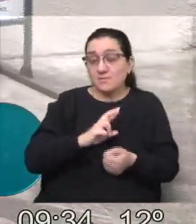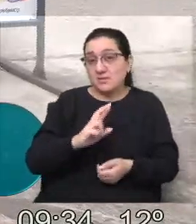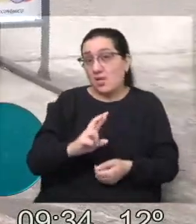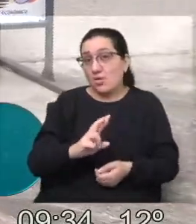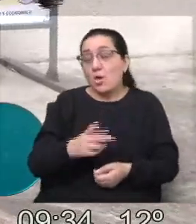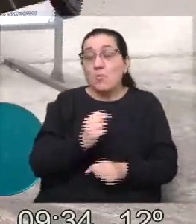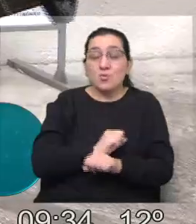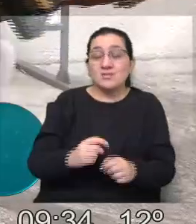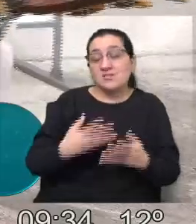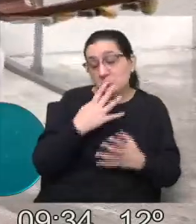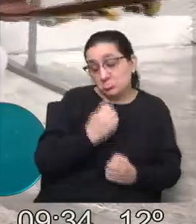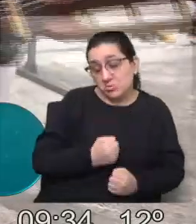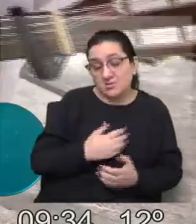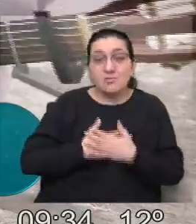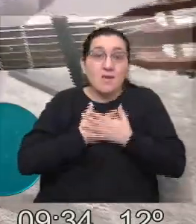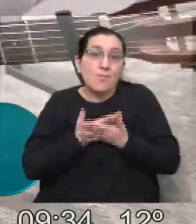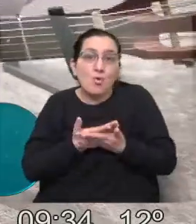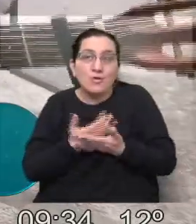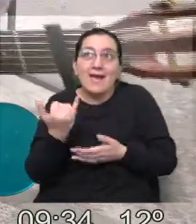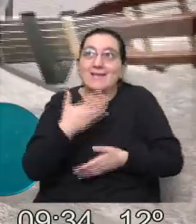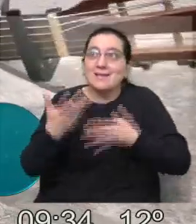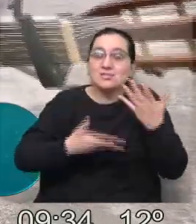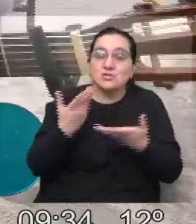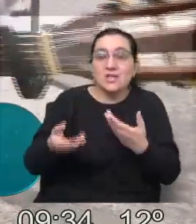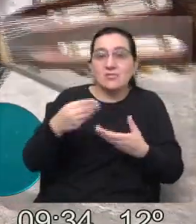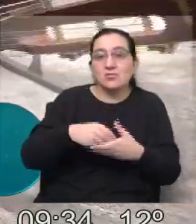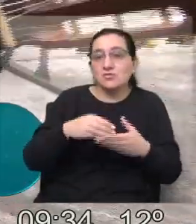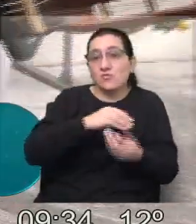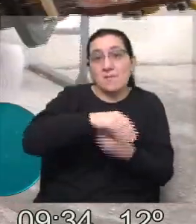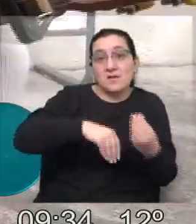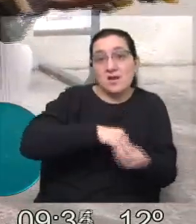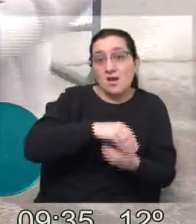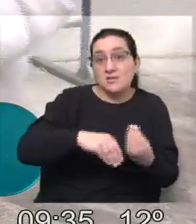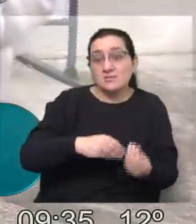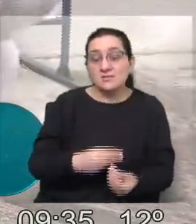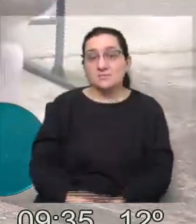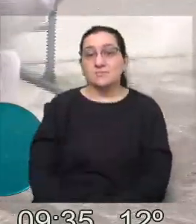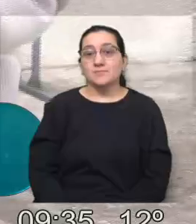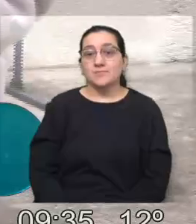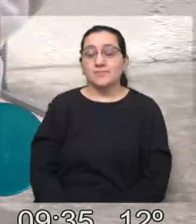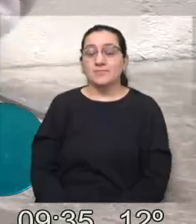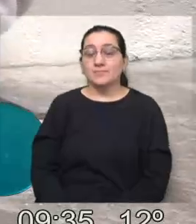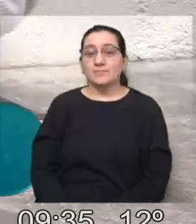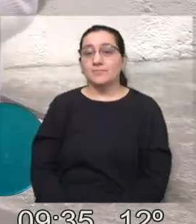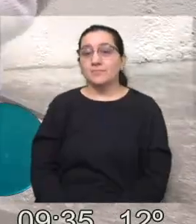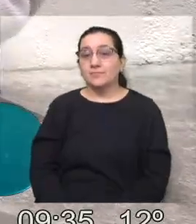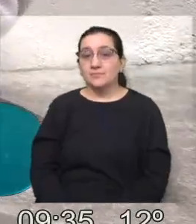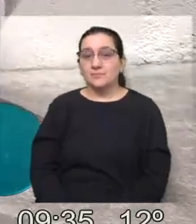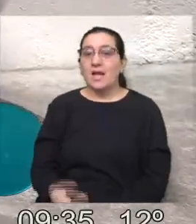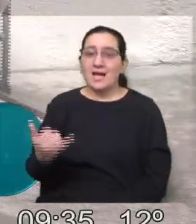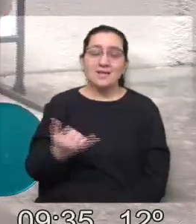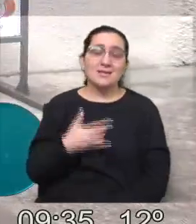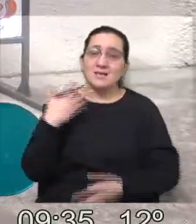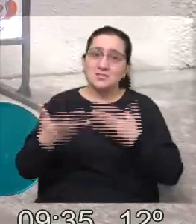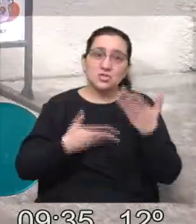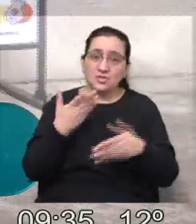de desamor, de amor. Hay canciones dentro del disco que son para familiares. Y bueno, hay canciones